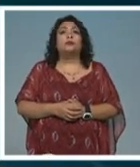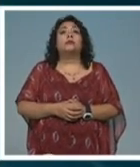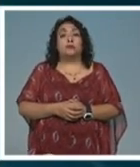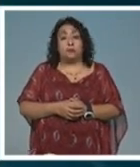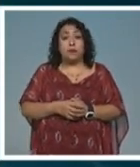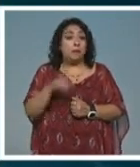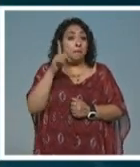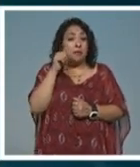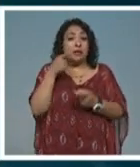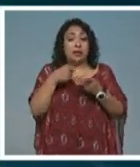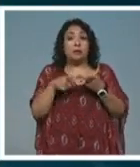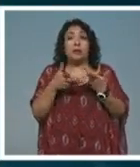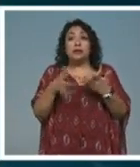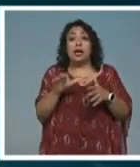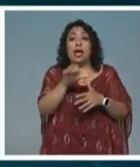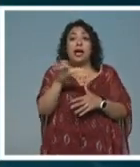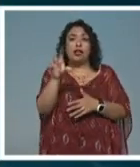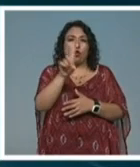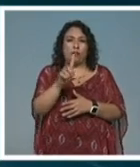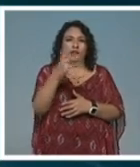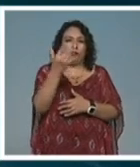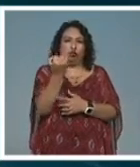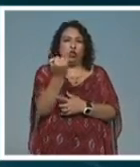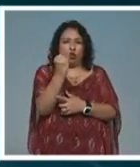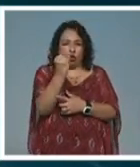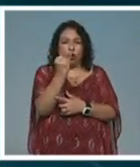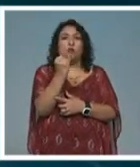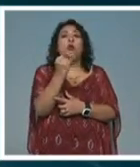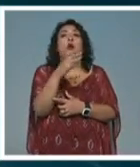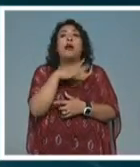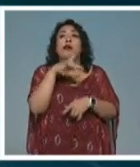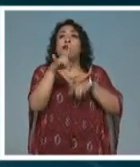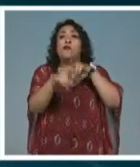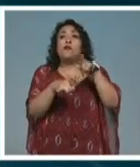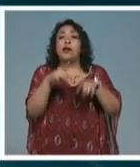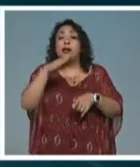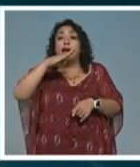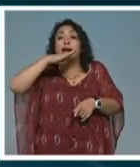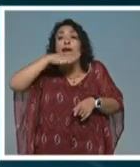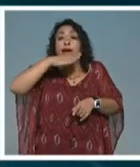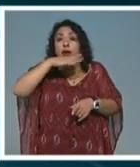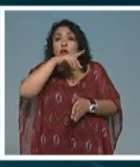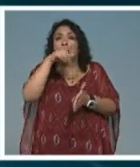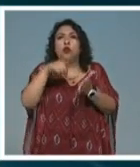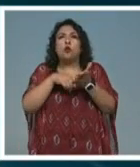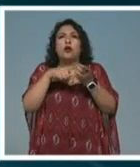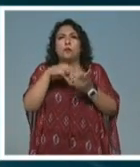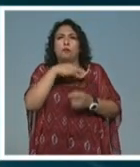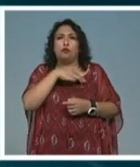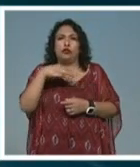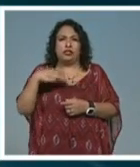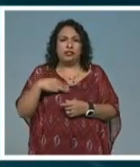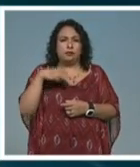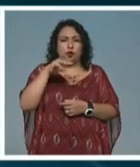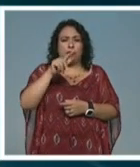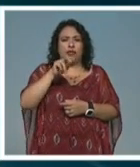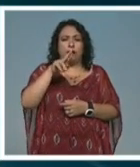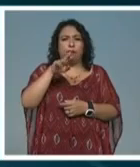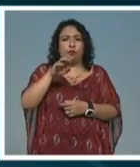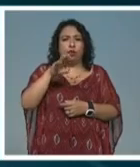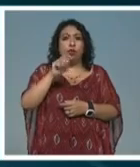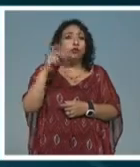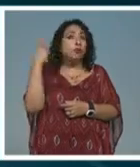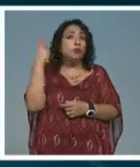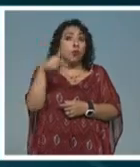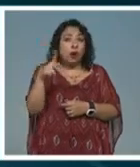A partir de mañana y hasta el domingo 5 de junio se va a realizar la Feria del Elote en el municipio de Izúcar de Matamoros, en Puebla.